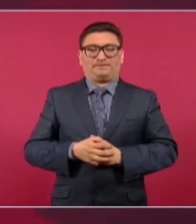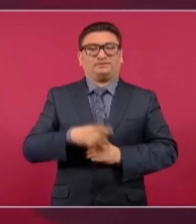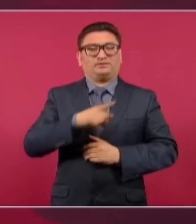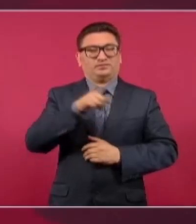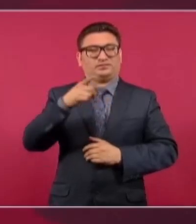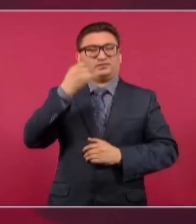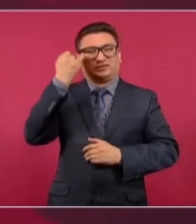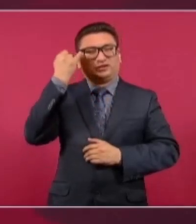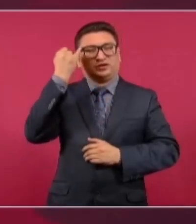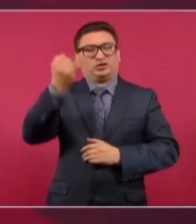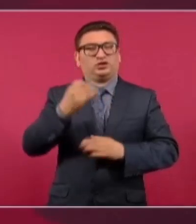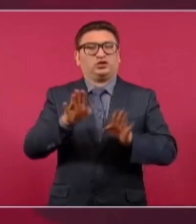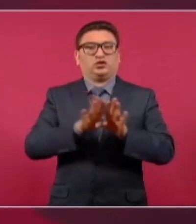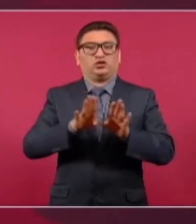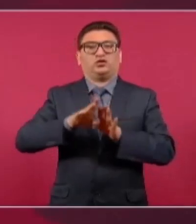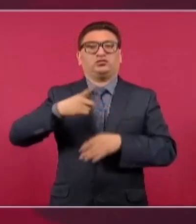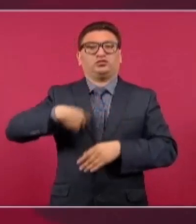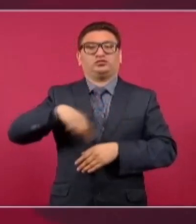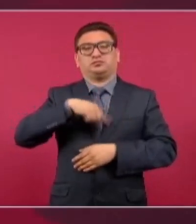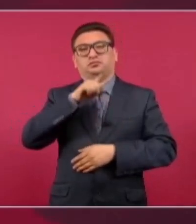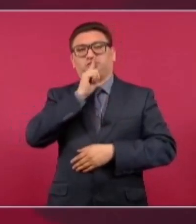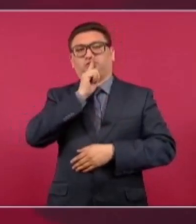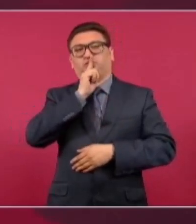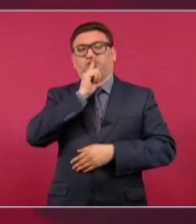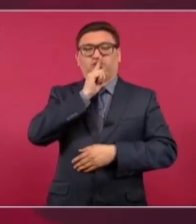Imagínense que nos quedáramos